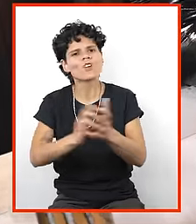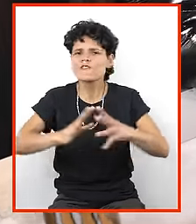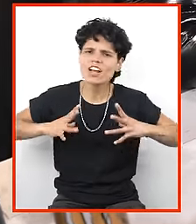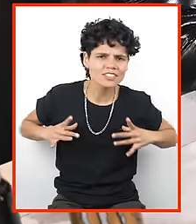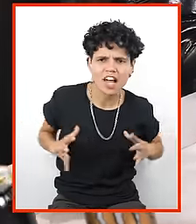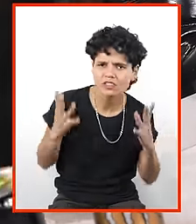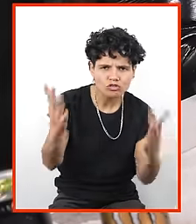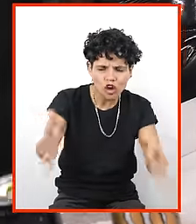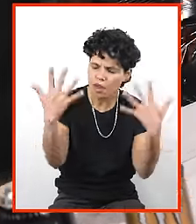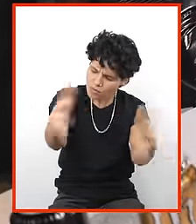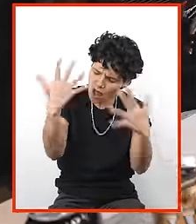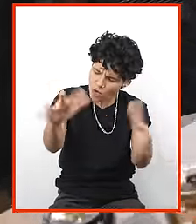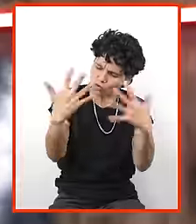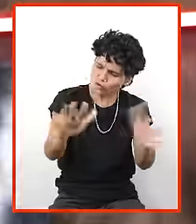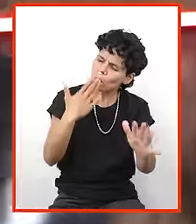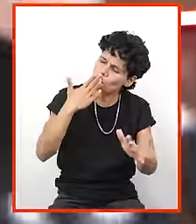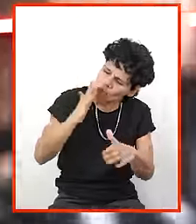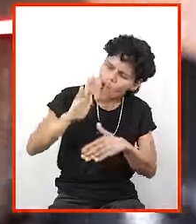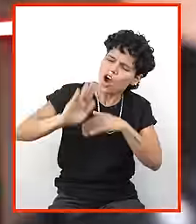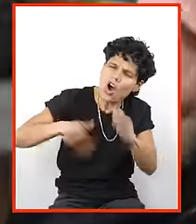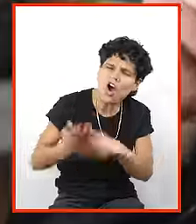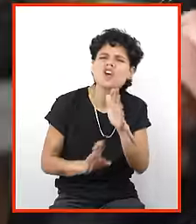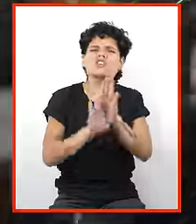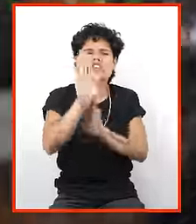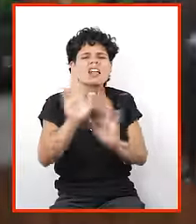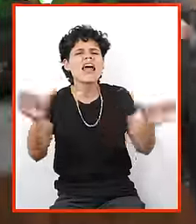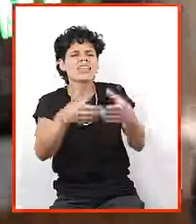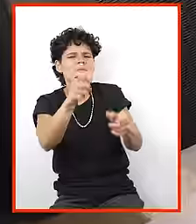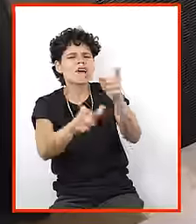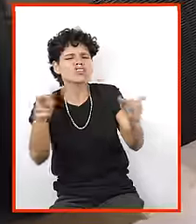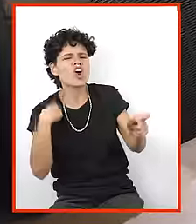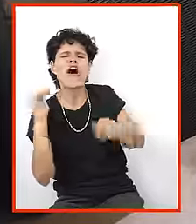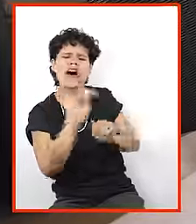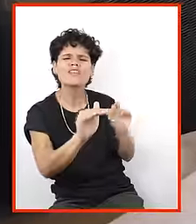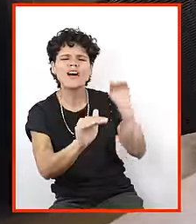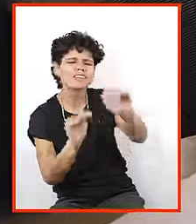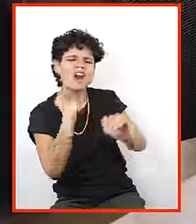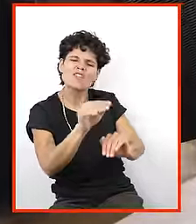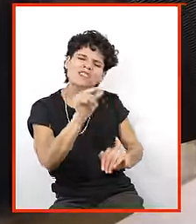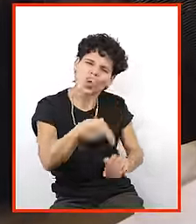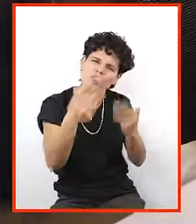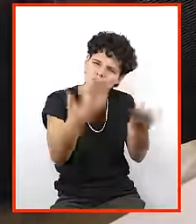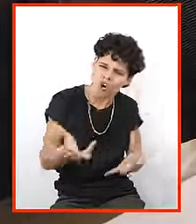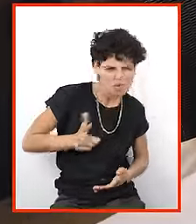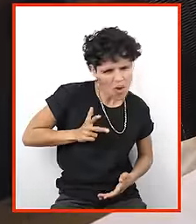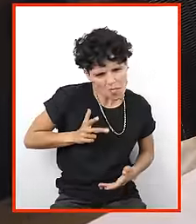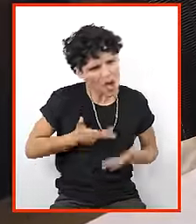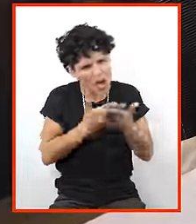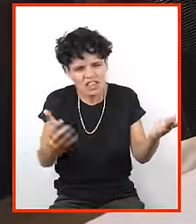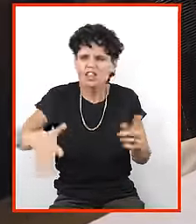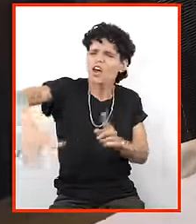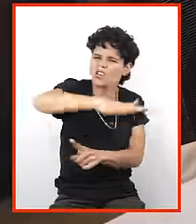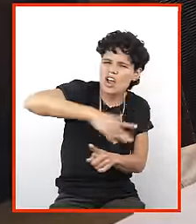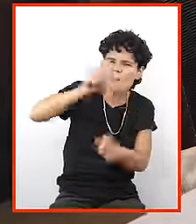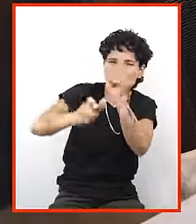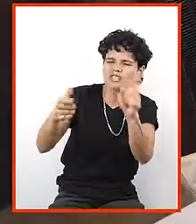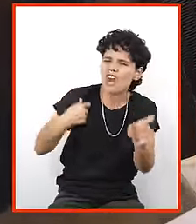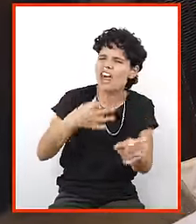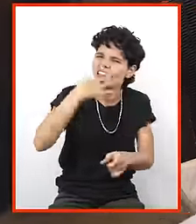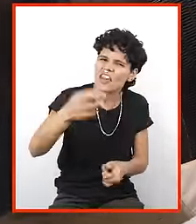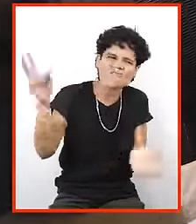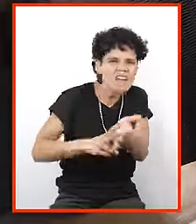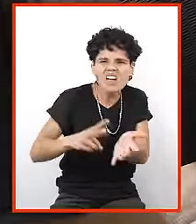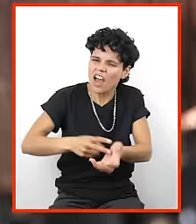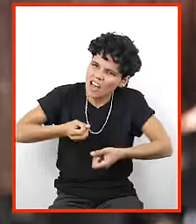Julio! ¡Se superó! Tuvo un equipo que le dijo. Chicos, por favor, rodéense de gente que le diga